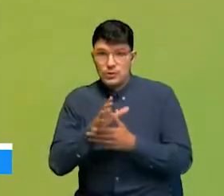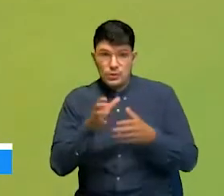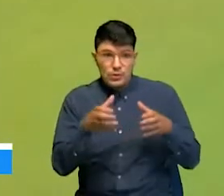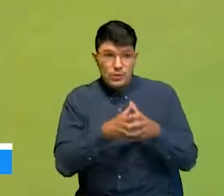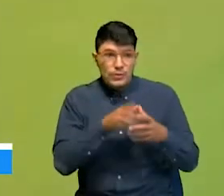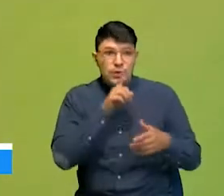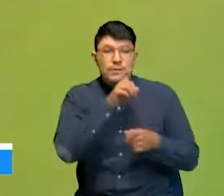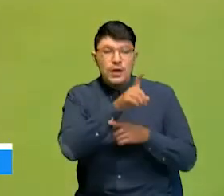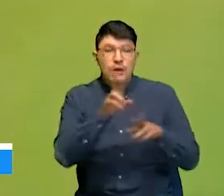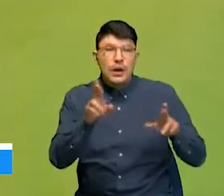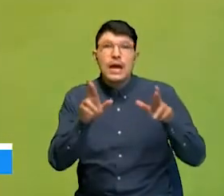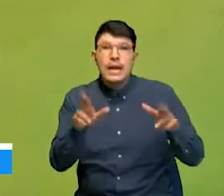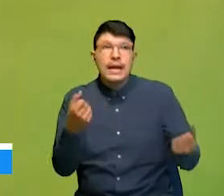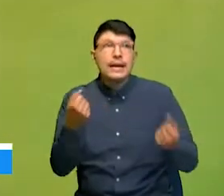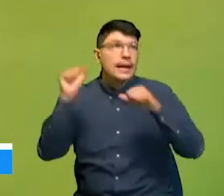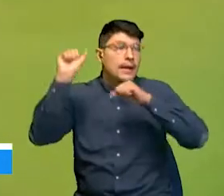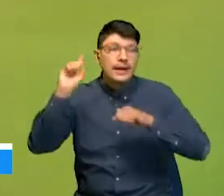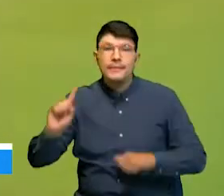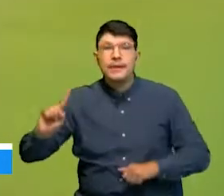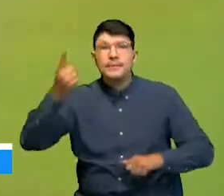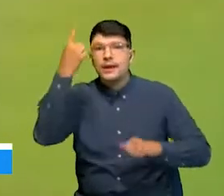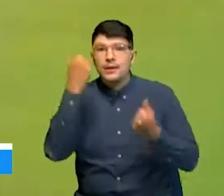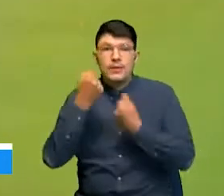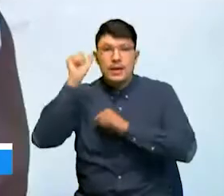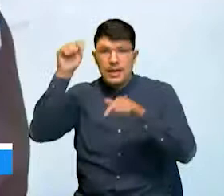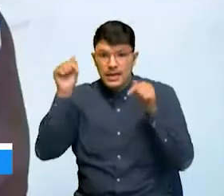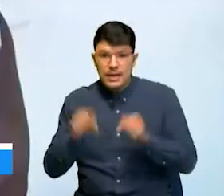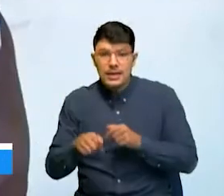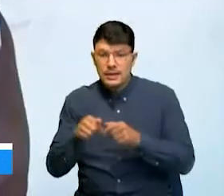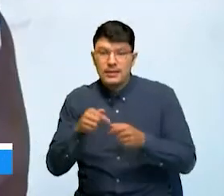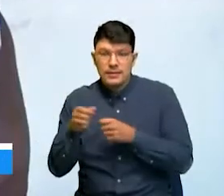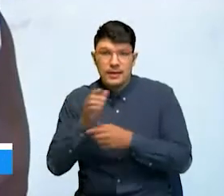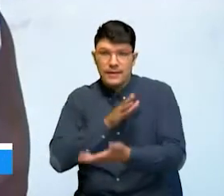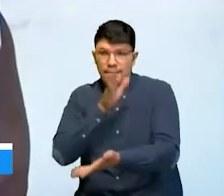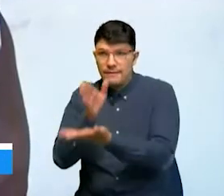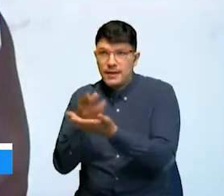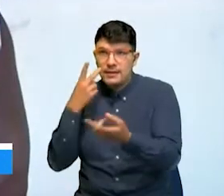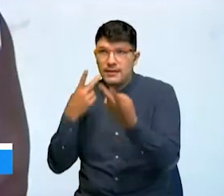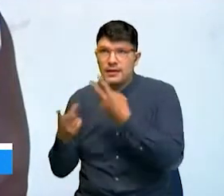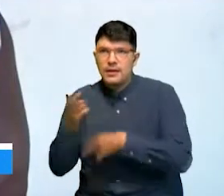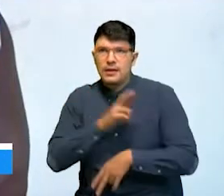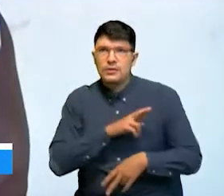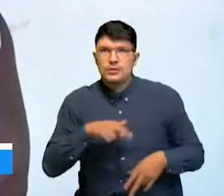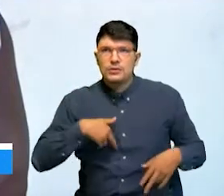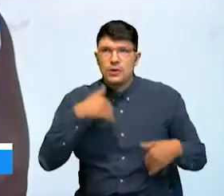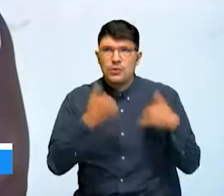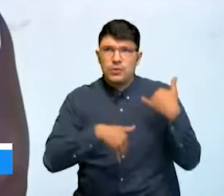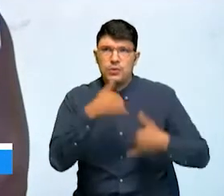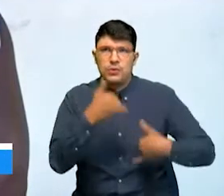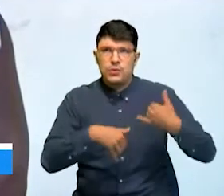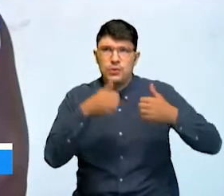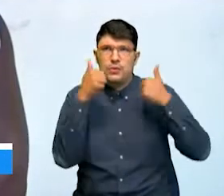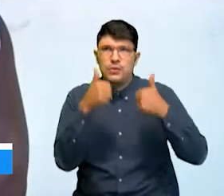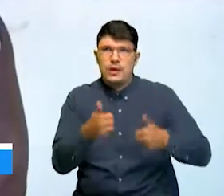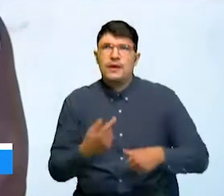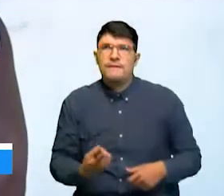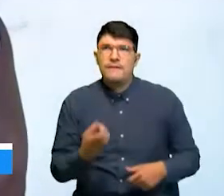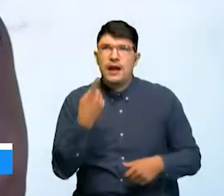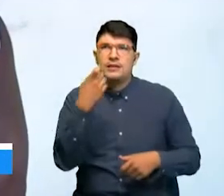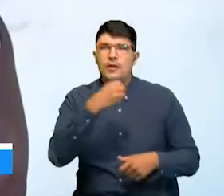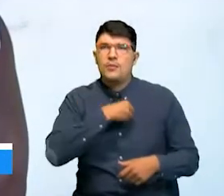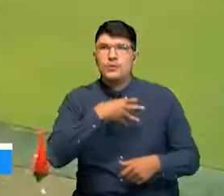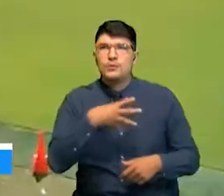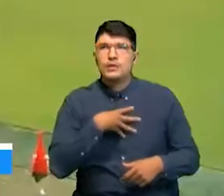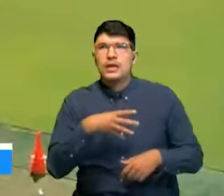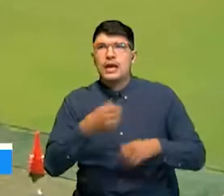la primera victoria del semestre en condición de visitante. Venimos jugando bien, solamente nos ha faltado la oportunidad del gol, ya que el equipo